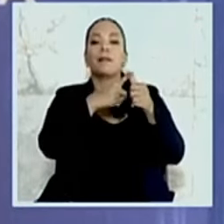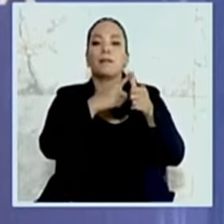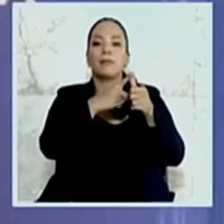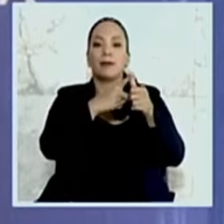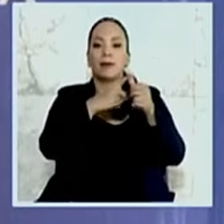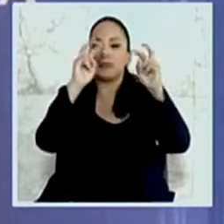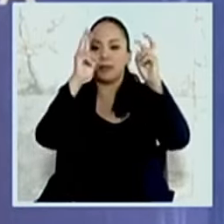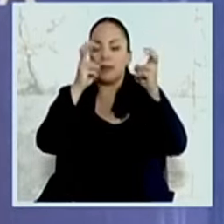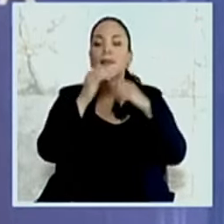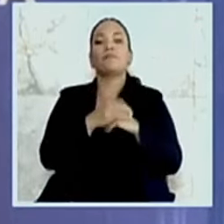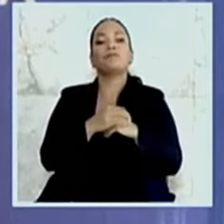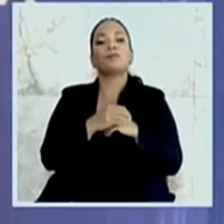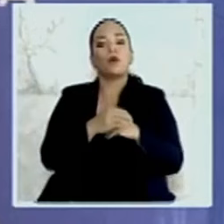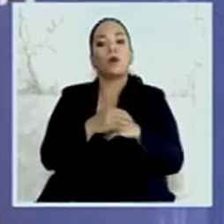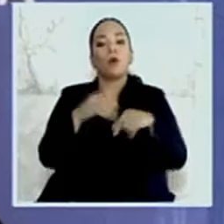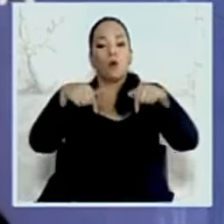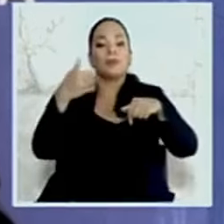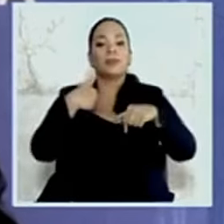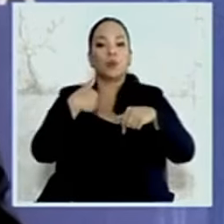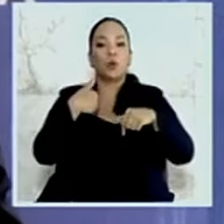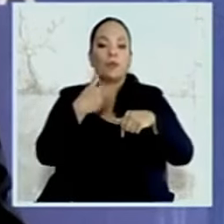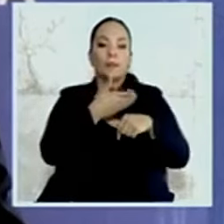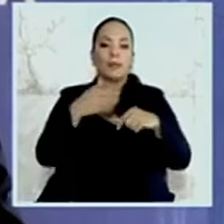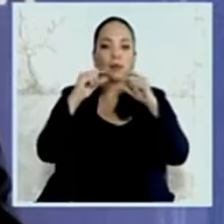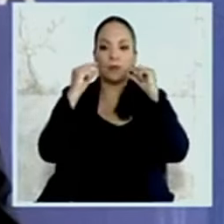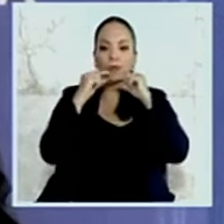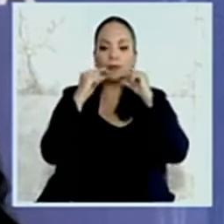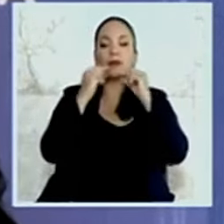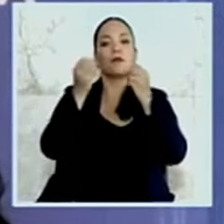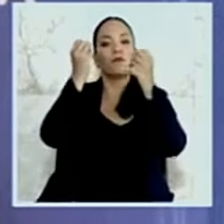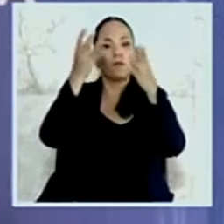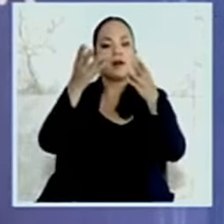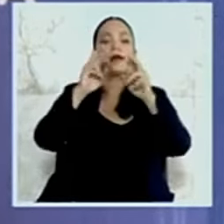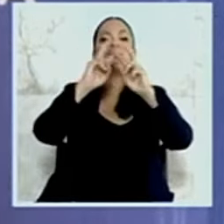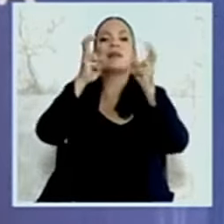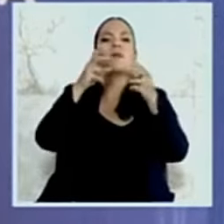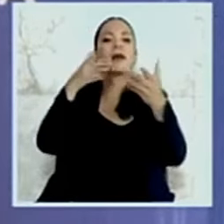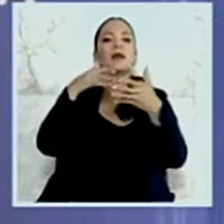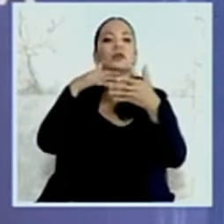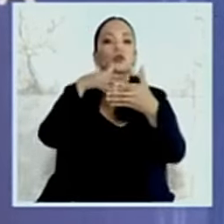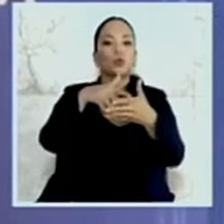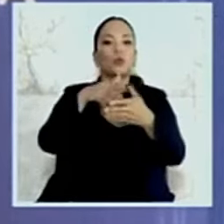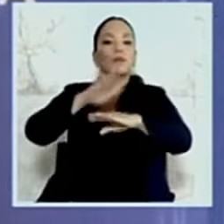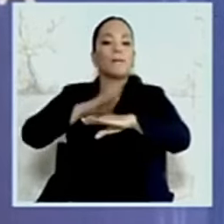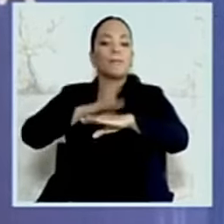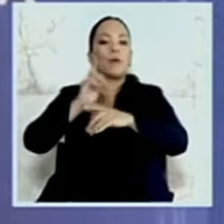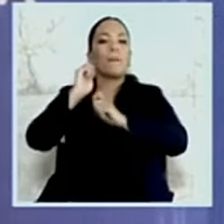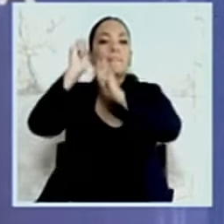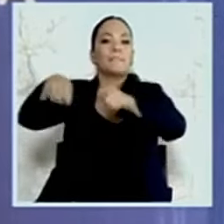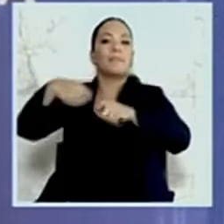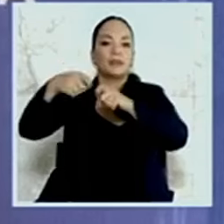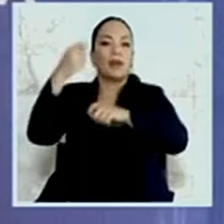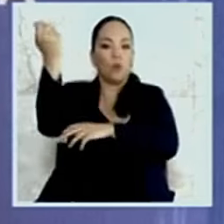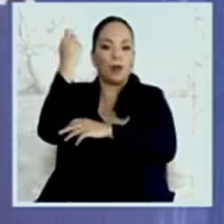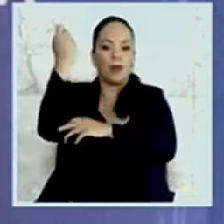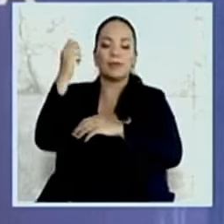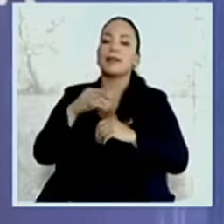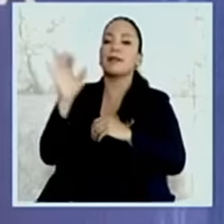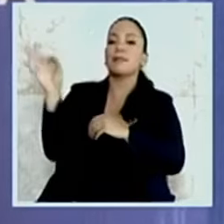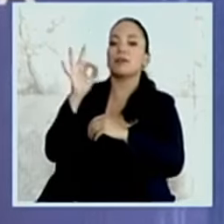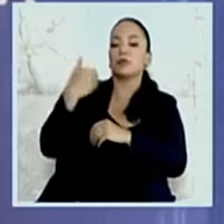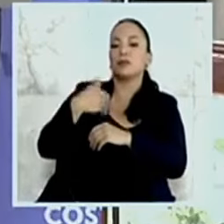de la República, Rodrigo Chávez Robles, se referirá a estudios de permiso de pesca en Guanacaste. Invitamos a pasar al frente